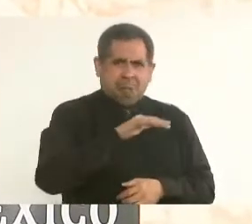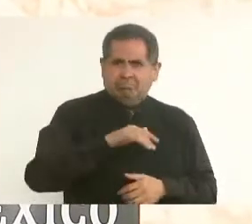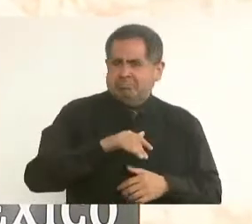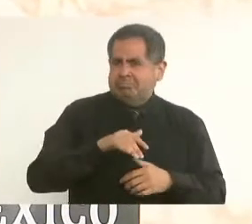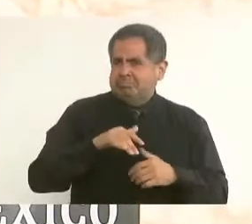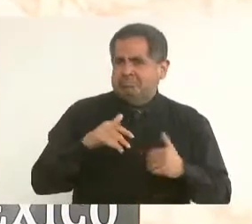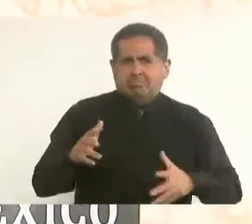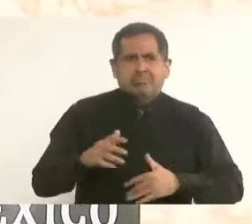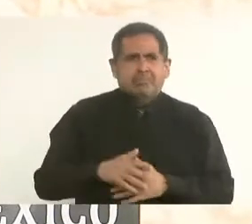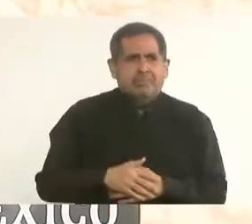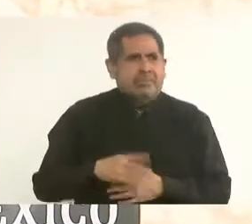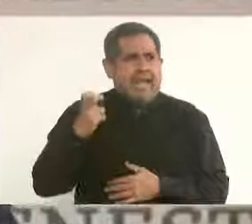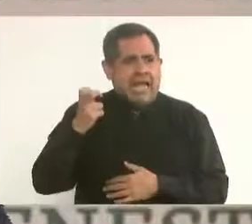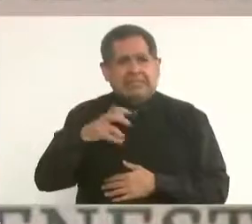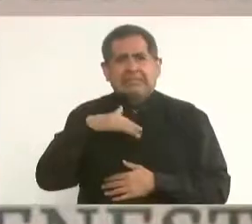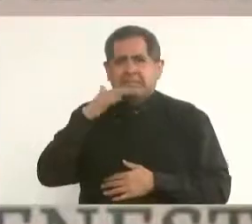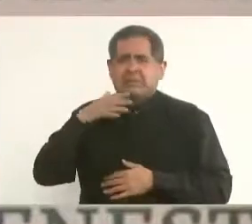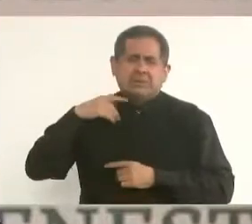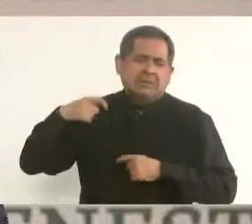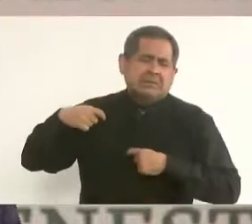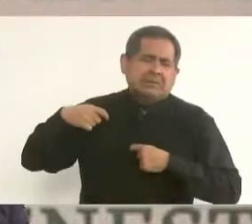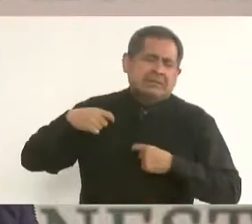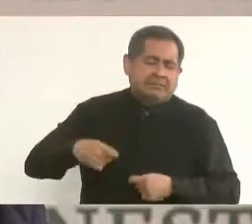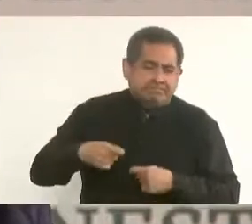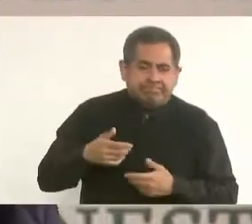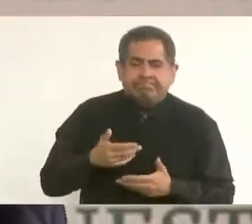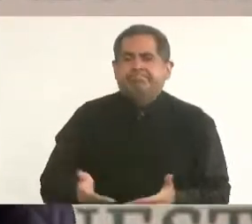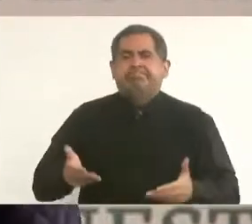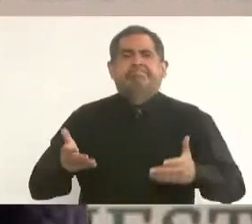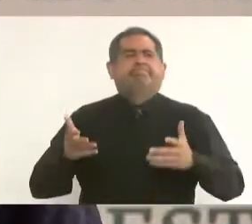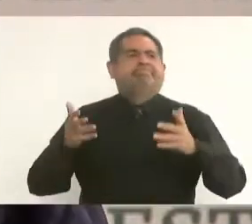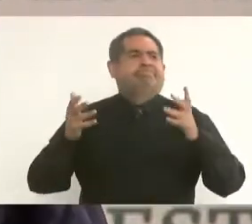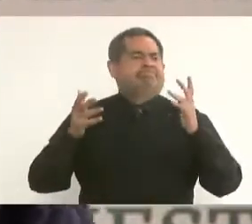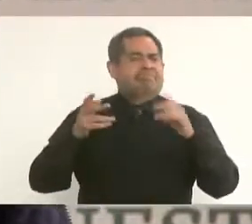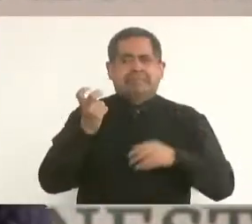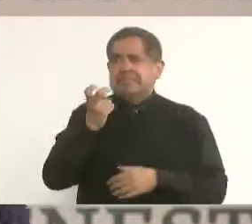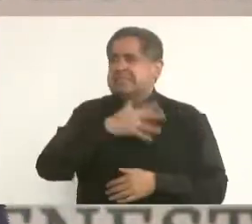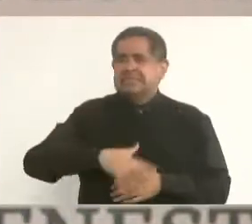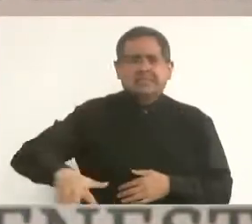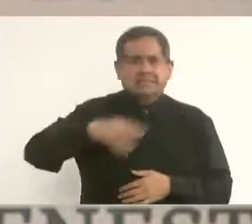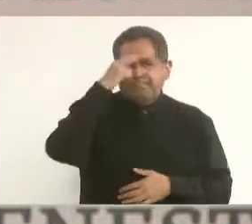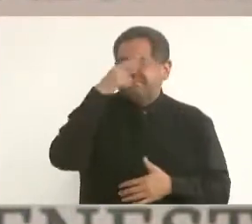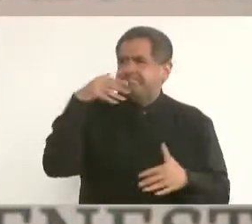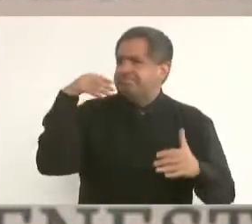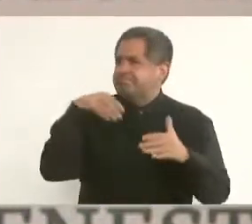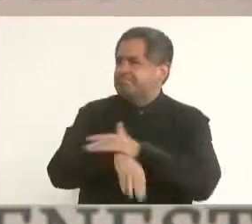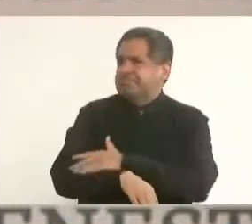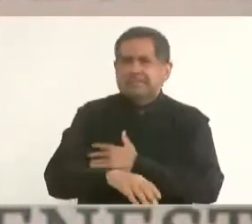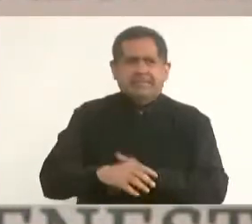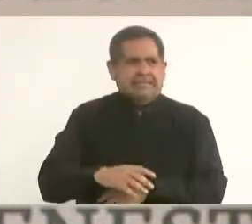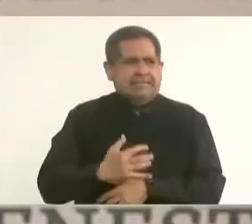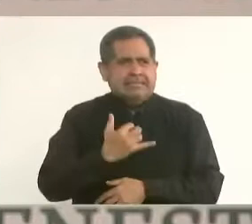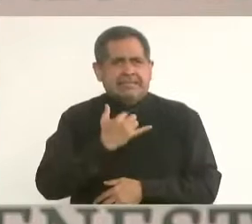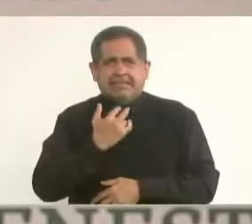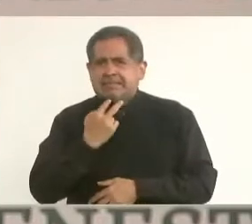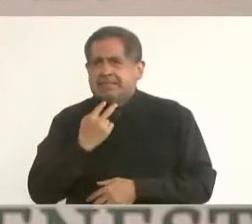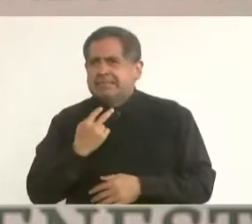que nos llevó a esta decadencia, a esta grave